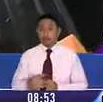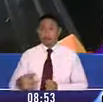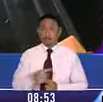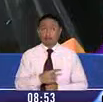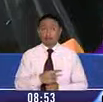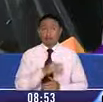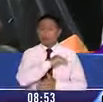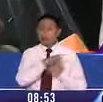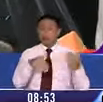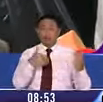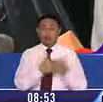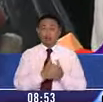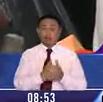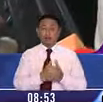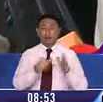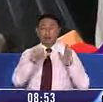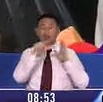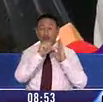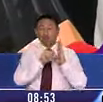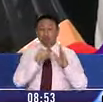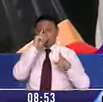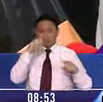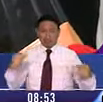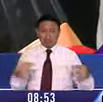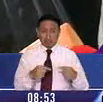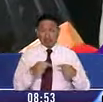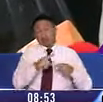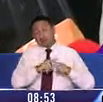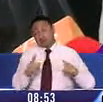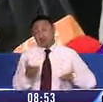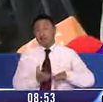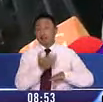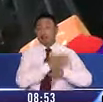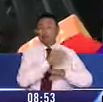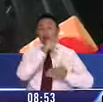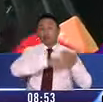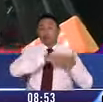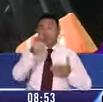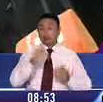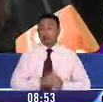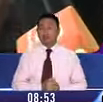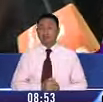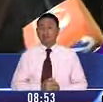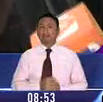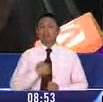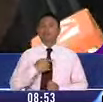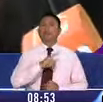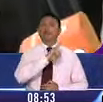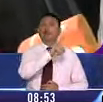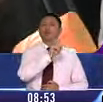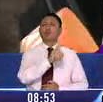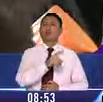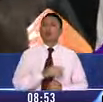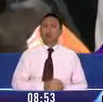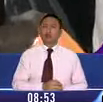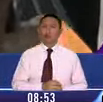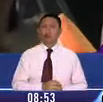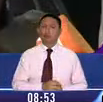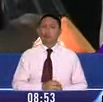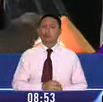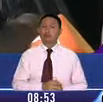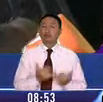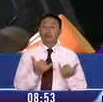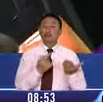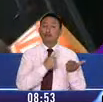con todos los preceptos constitucionales, pero fue aprobada hace ya algunos años. Ministro, ¿se va a analizar? Se